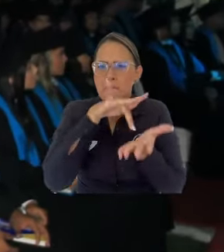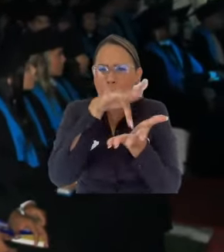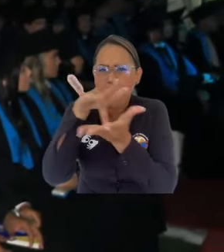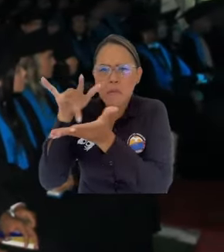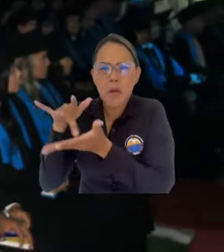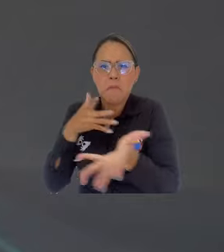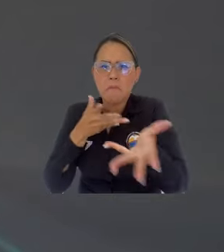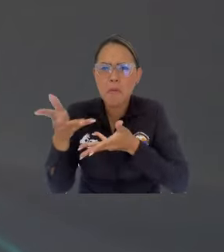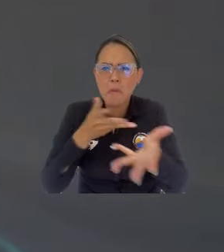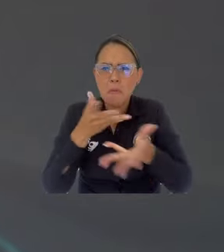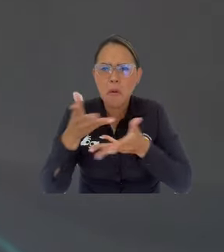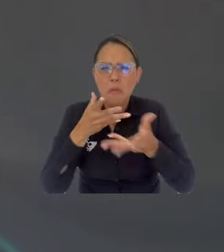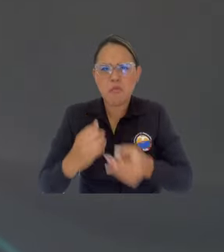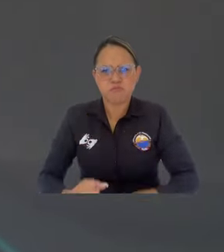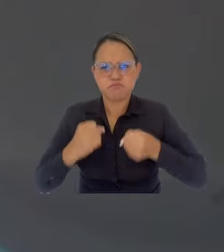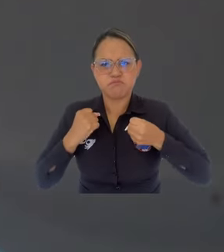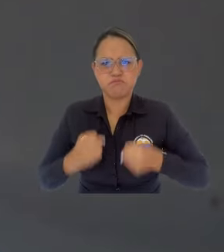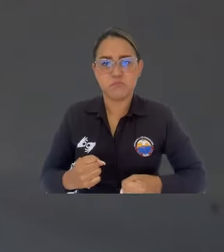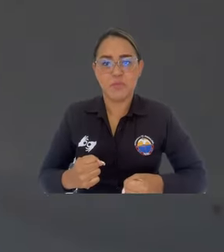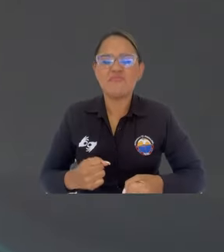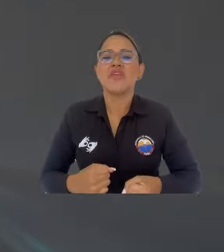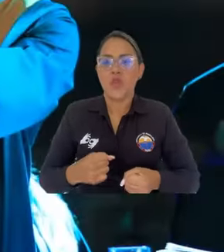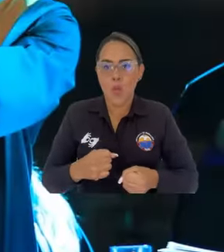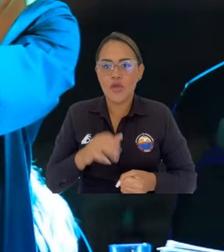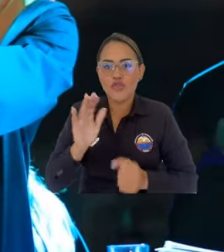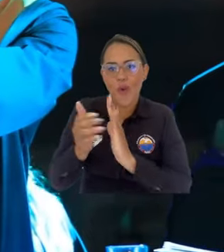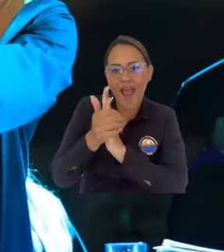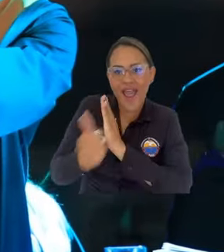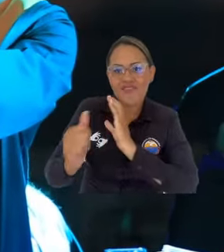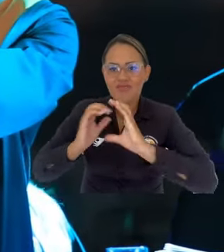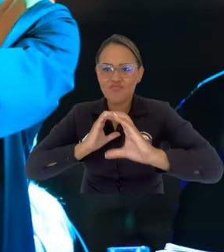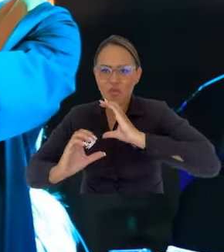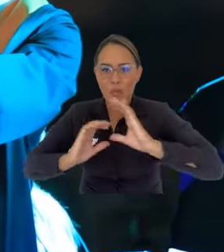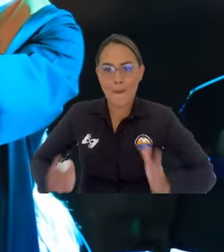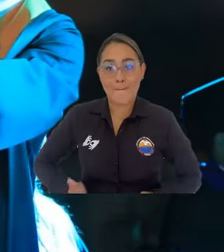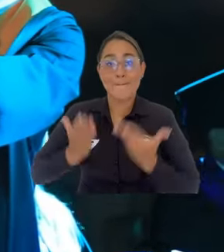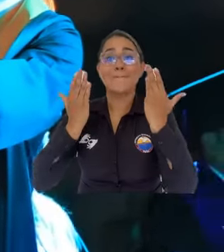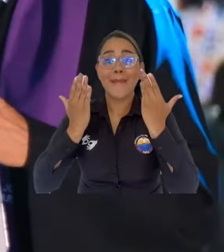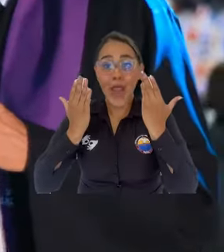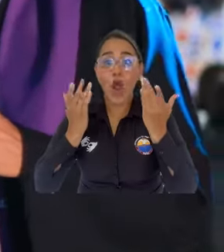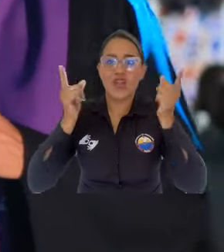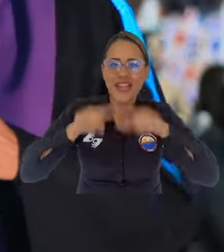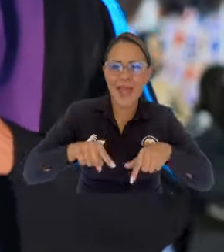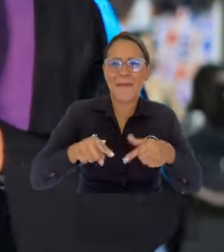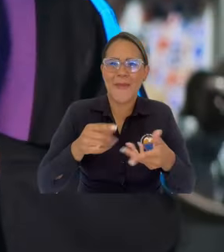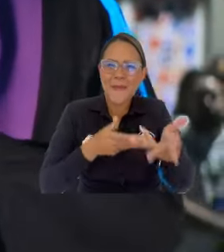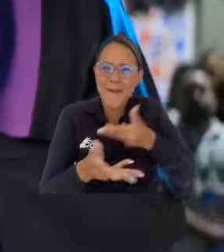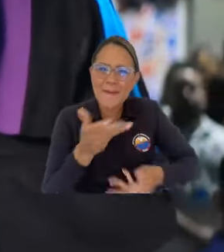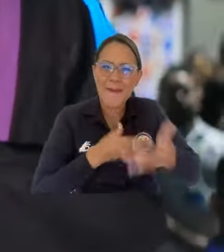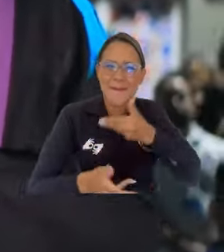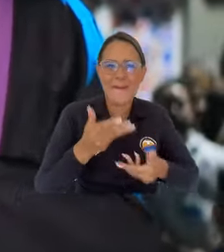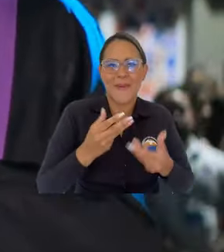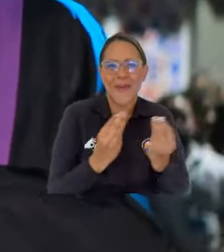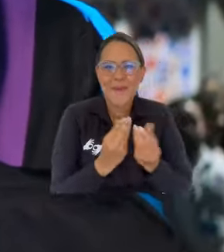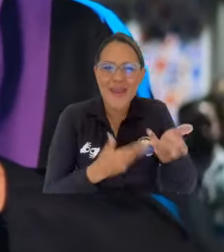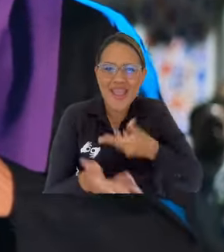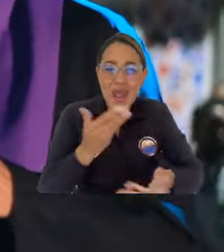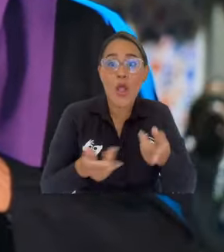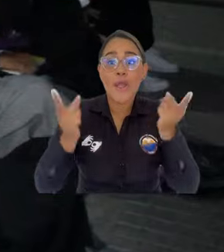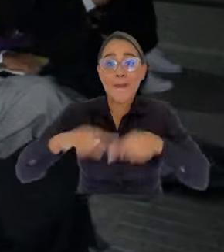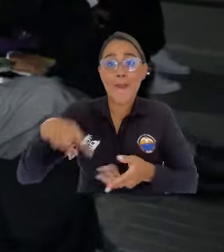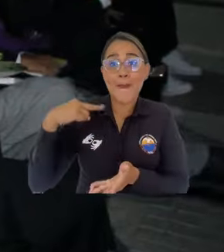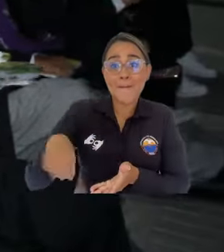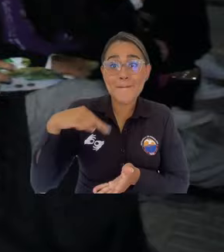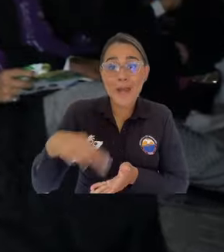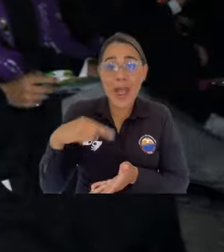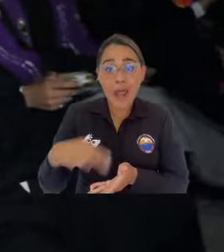diversos espacios en los que superó sus limitaciones. Mejoró sus habilidades comunicativas, construyó relaciones interpersonales hasta pertenecer al